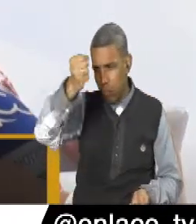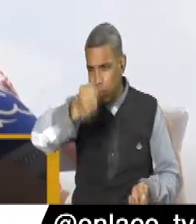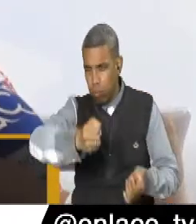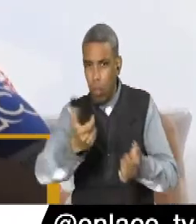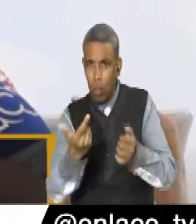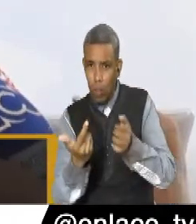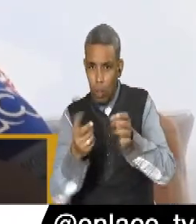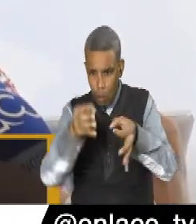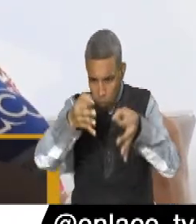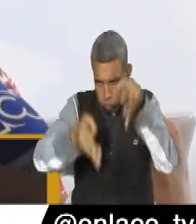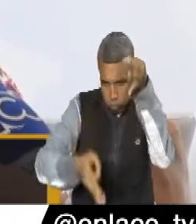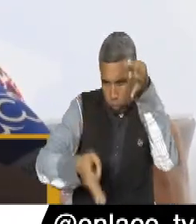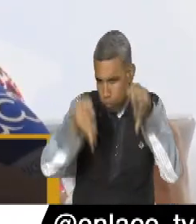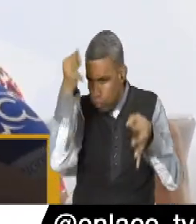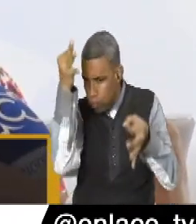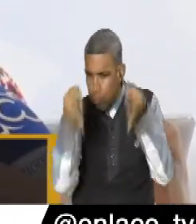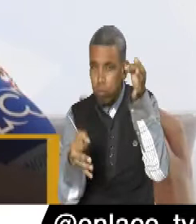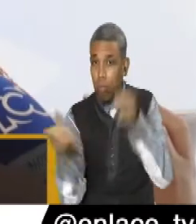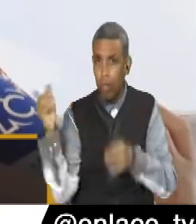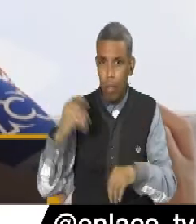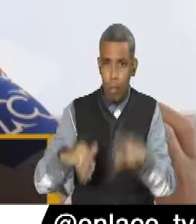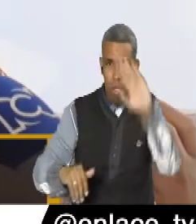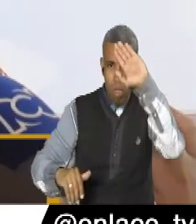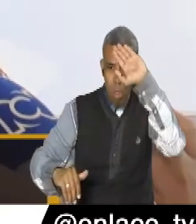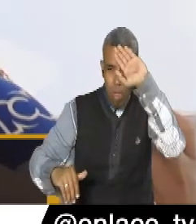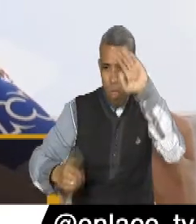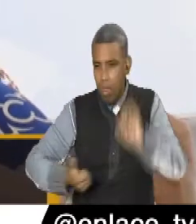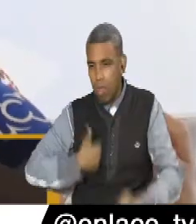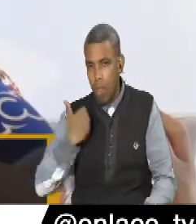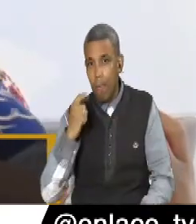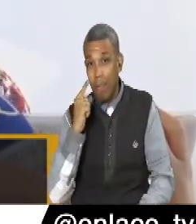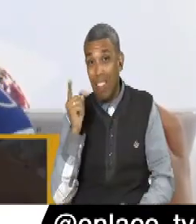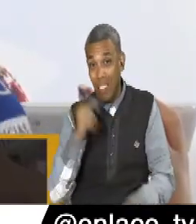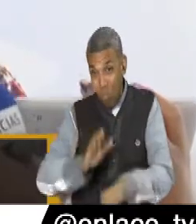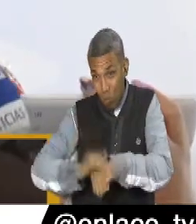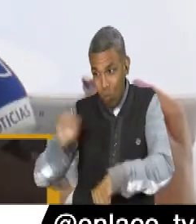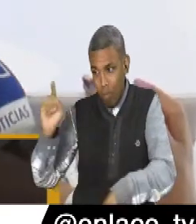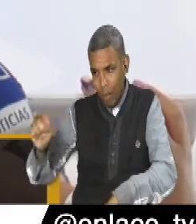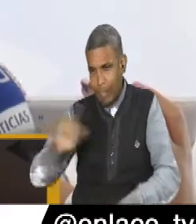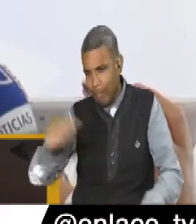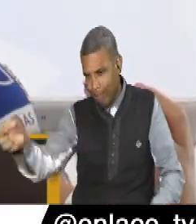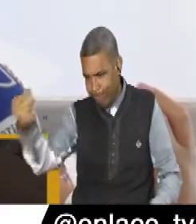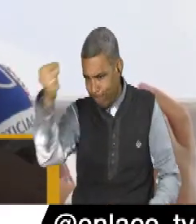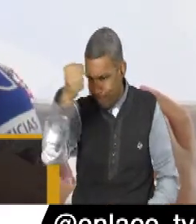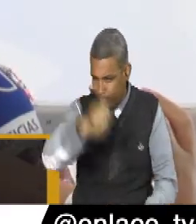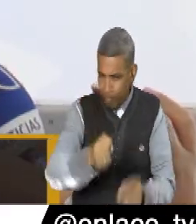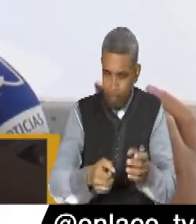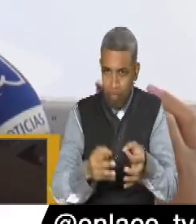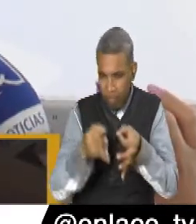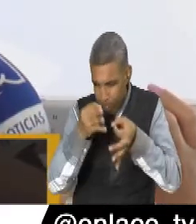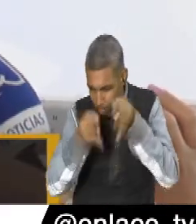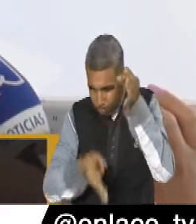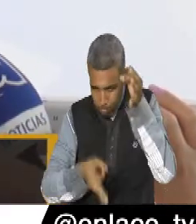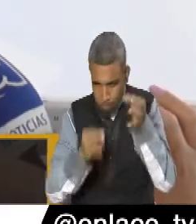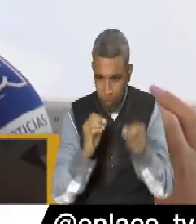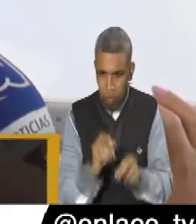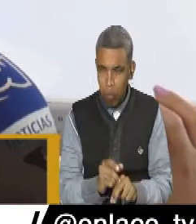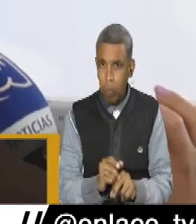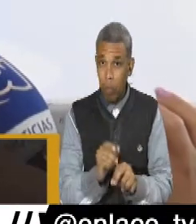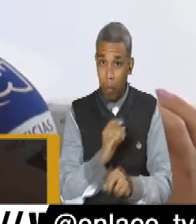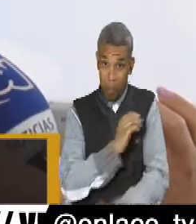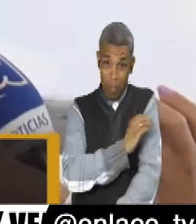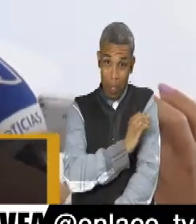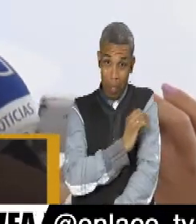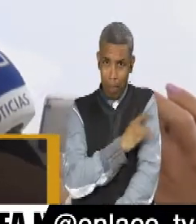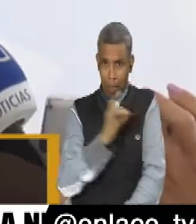de garantías por el delito de acto sexual abusivo con menor de 14 años. Dentro de la investigación, por unidades del CTI